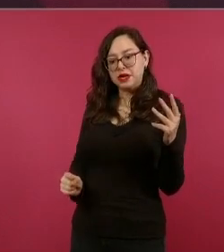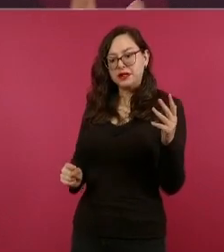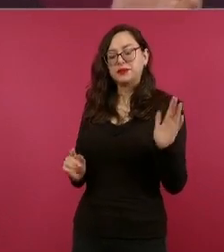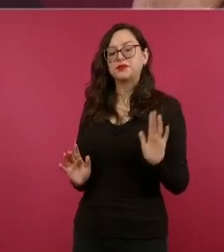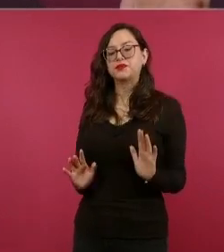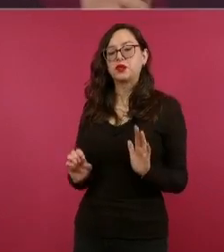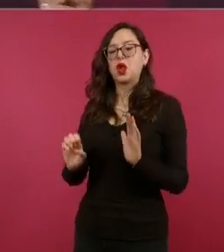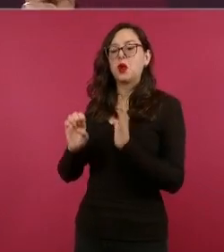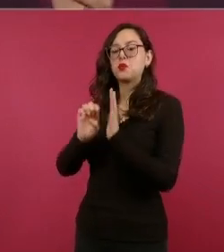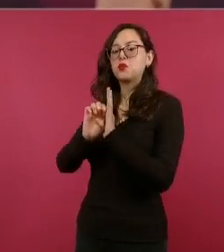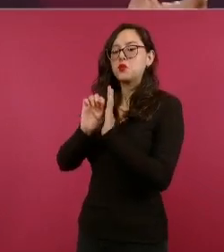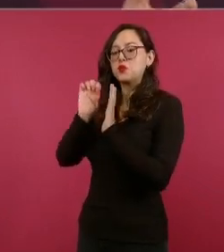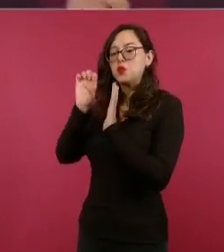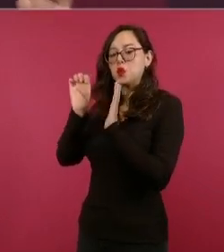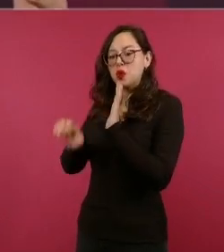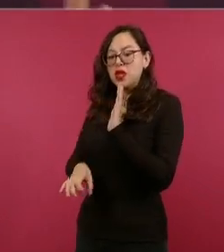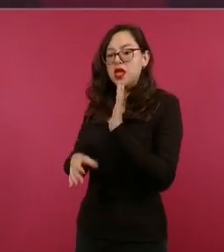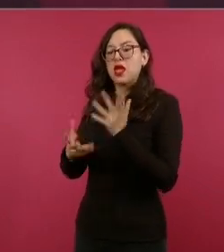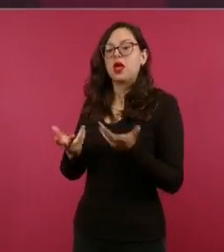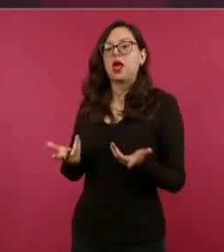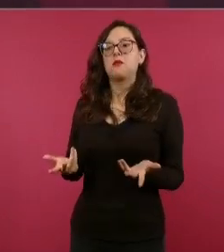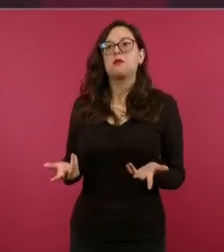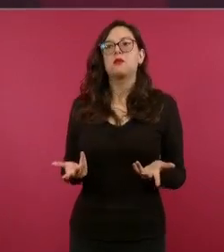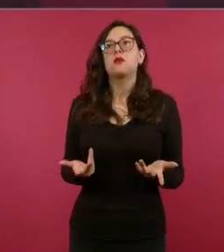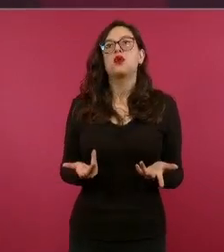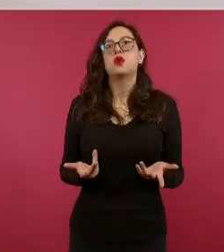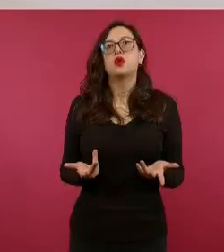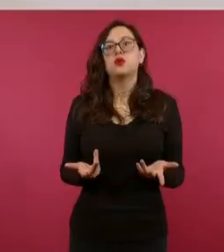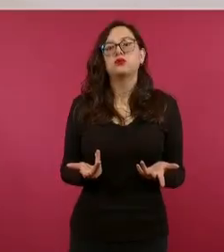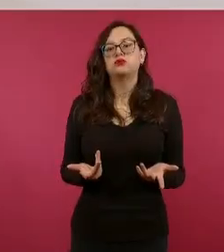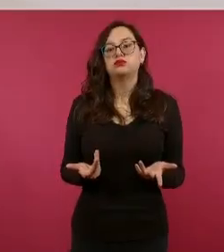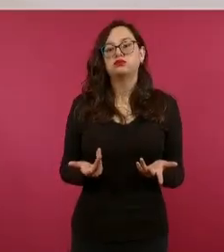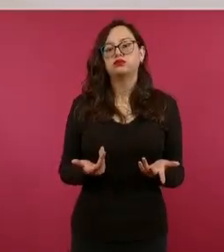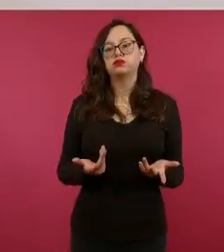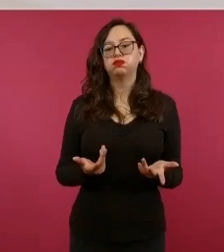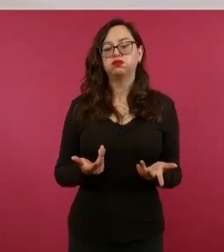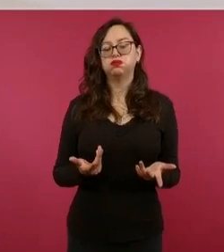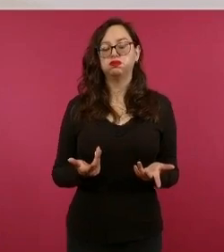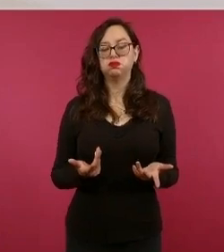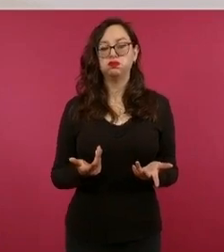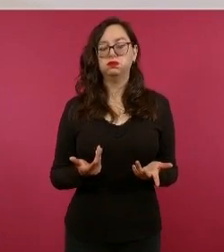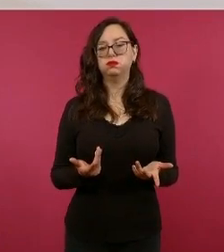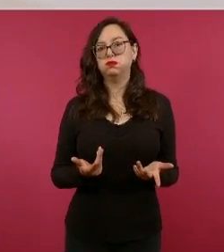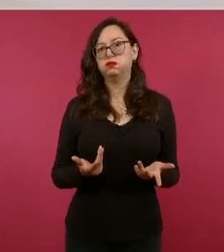. Una de ellas es de que nos